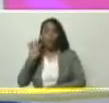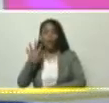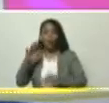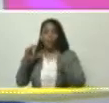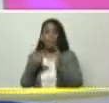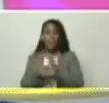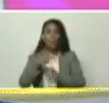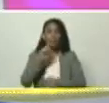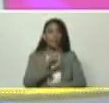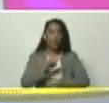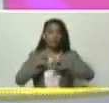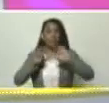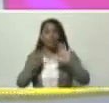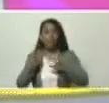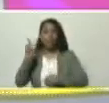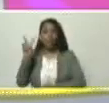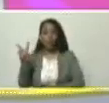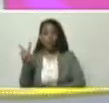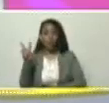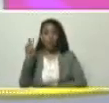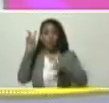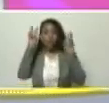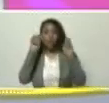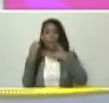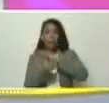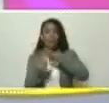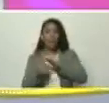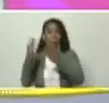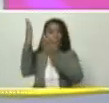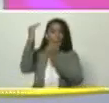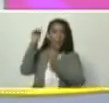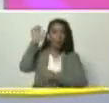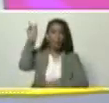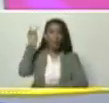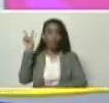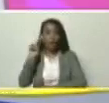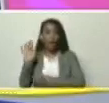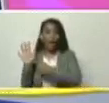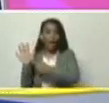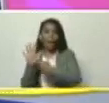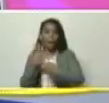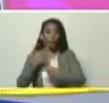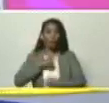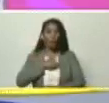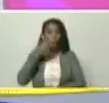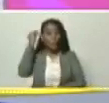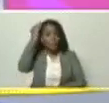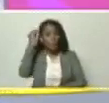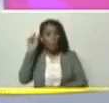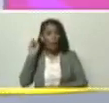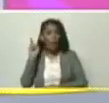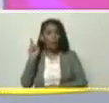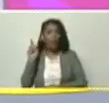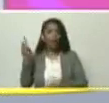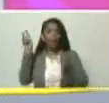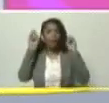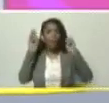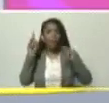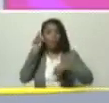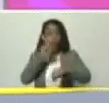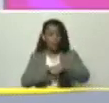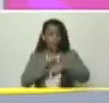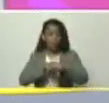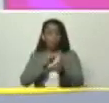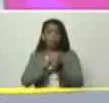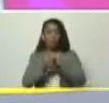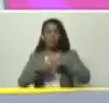324.172 nuevos bachilleres de la esperanza para Venezuela. Es el ejemplo de que pensamos en este contexto y en un tiempo que cambia,